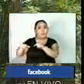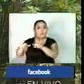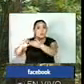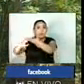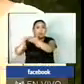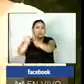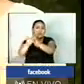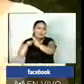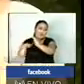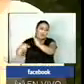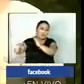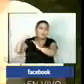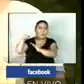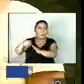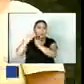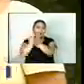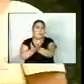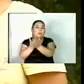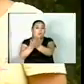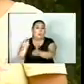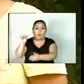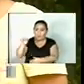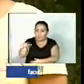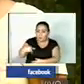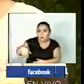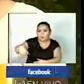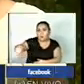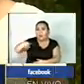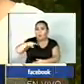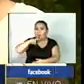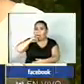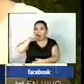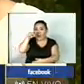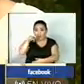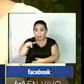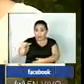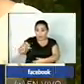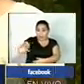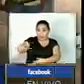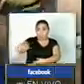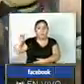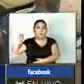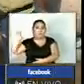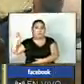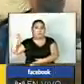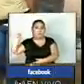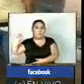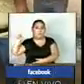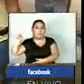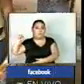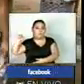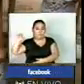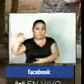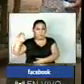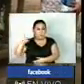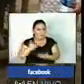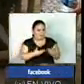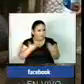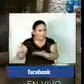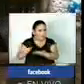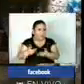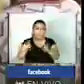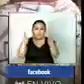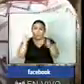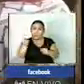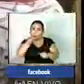caserillos de Acajutla pues de las zonas más vulnerables también que existen en este lado de Metalillo. Recibieron alimentos